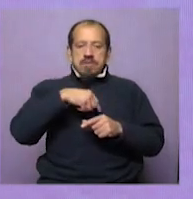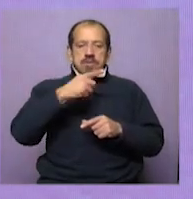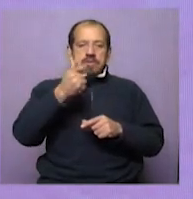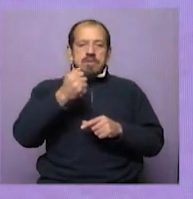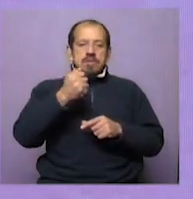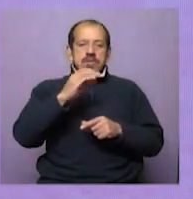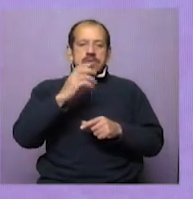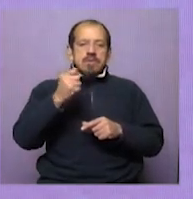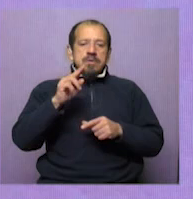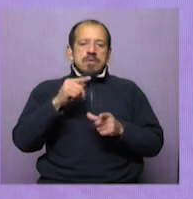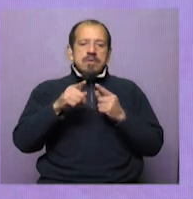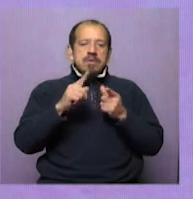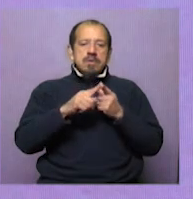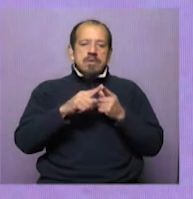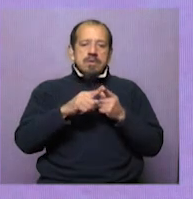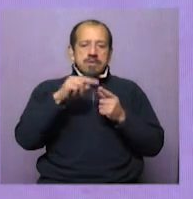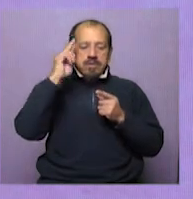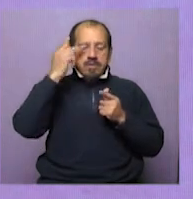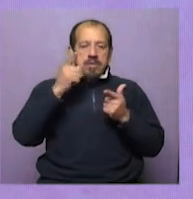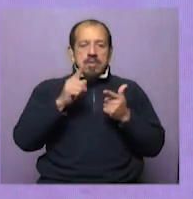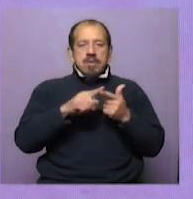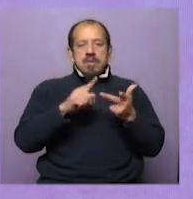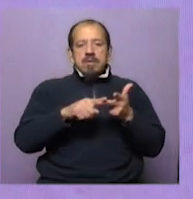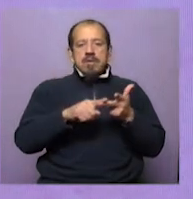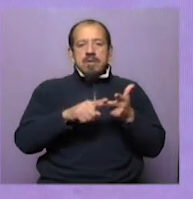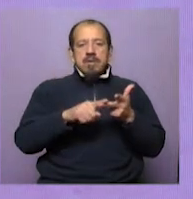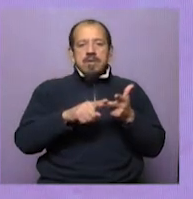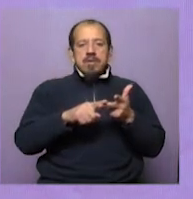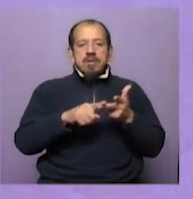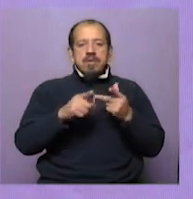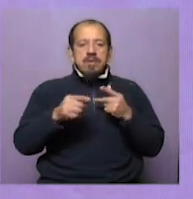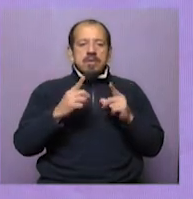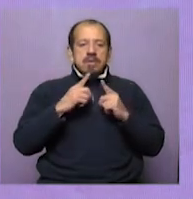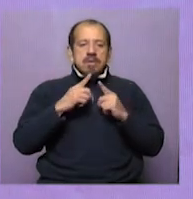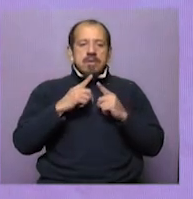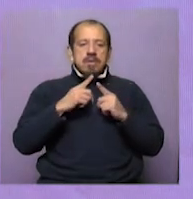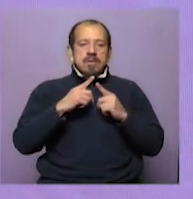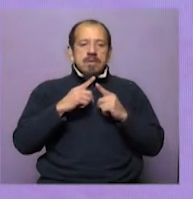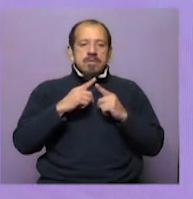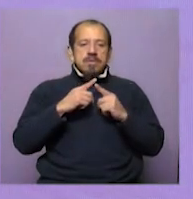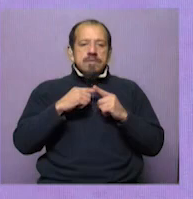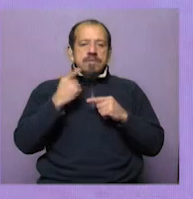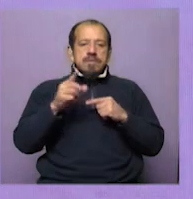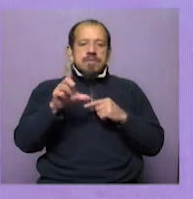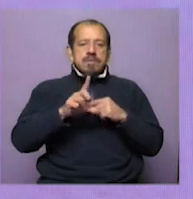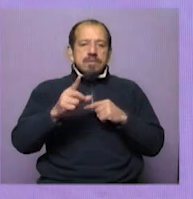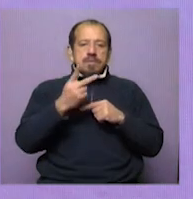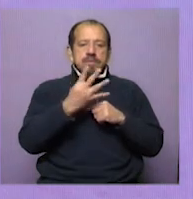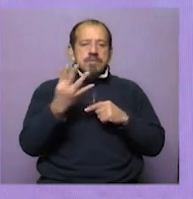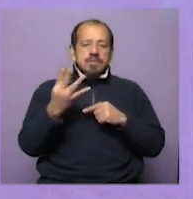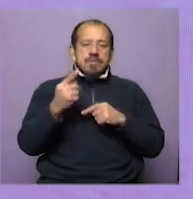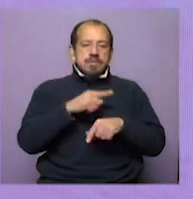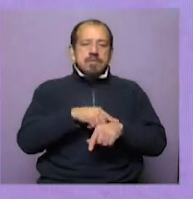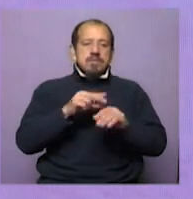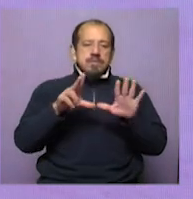con la Agencia de Cine y Audiovisual de Uruguay, con la Intendencia de Montevideo. Y los esperamos desde el arranque el lunes 24 a las 20